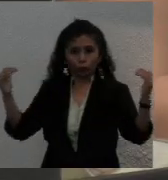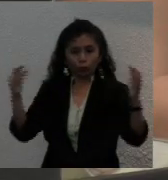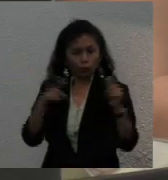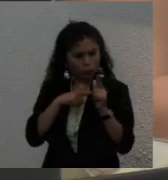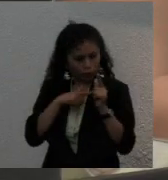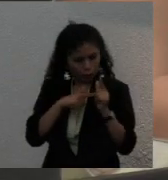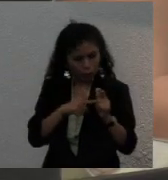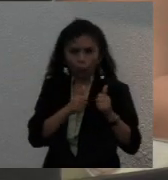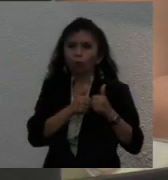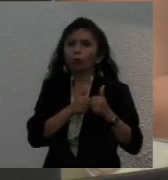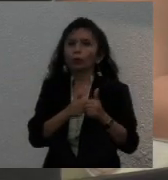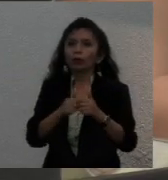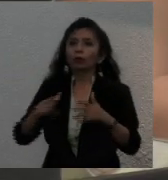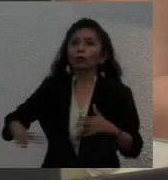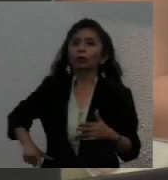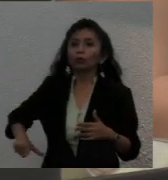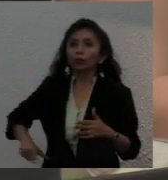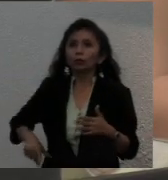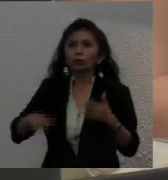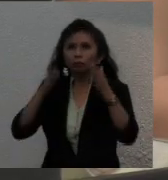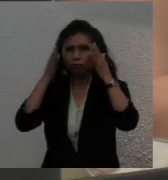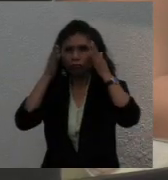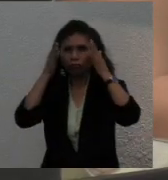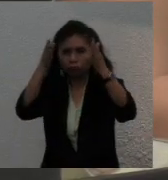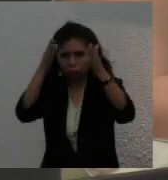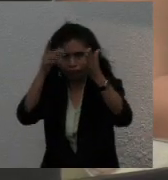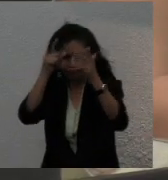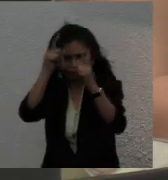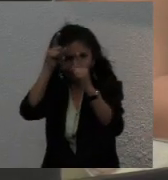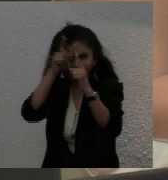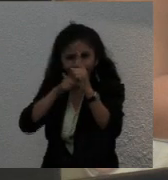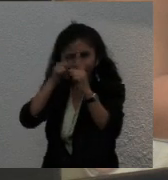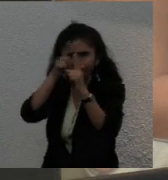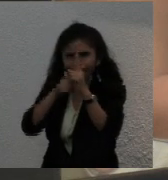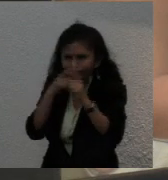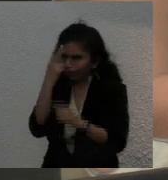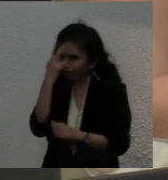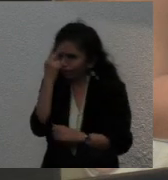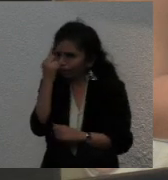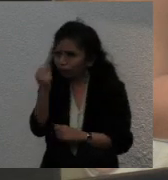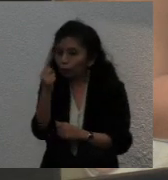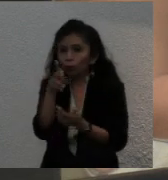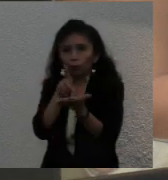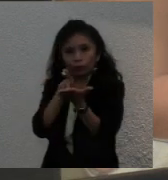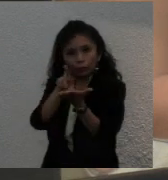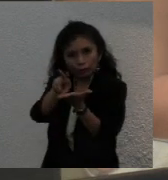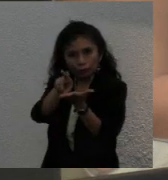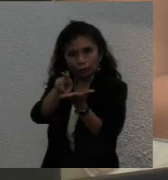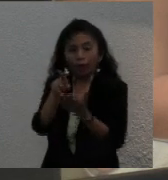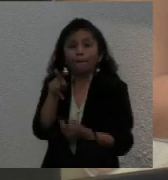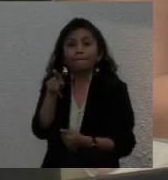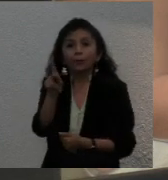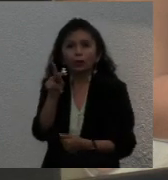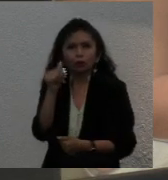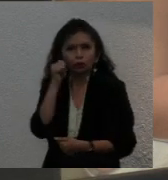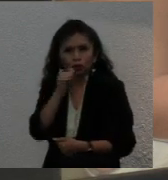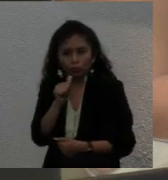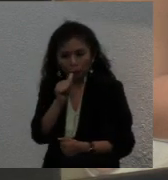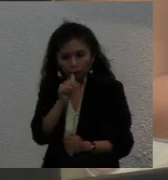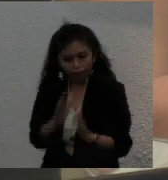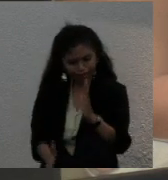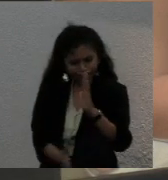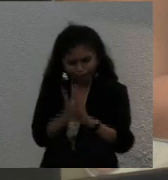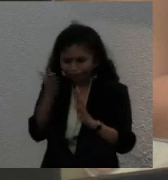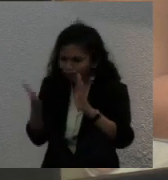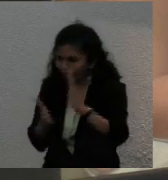Seguiremos acompañando a este gobierno con un enfoque siempre crítico, razonado y sustentado en derecho, pero siempre constructivo en